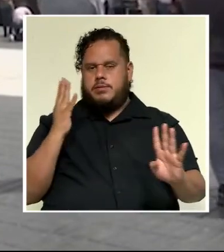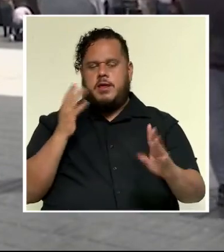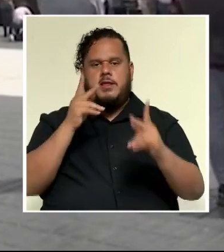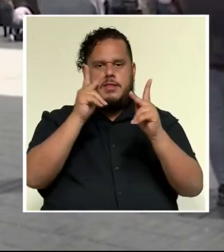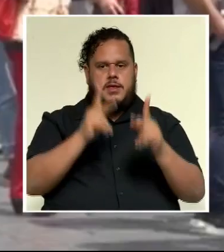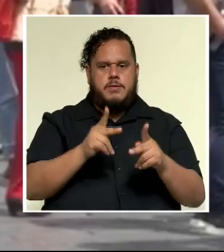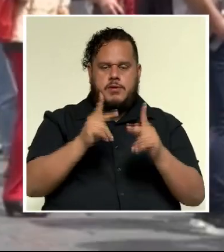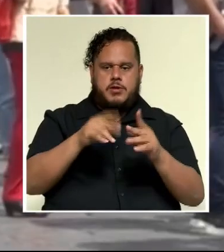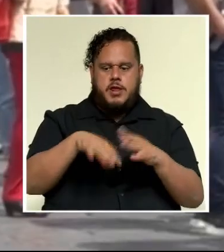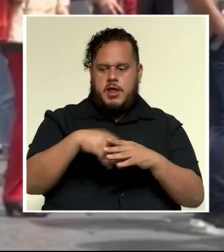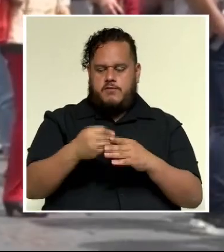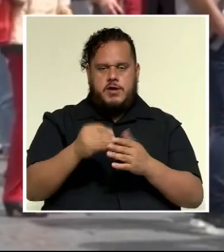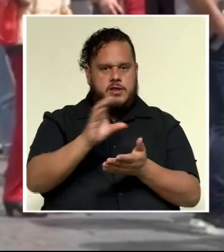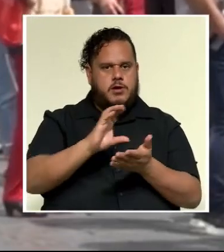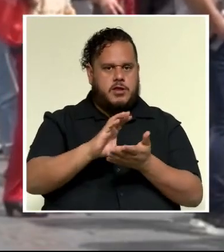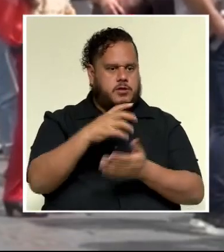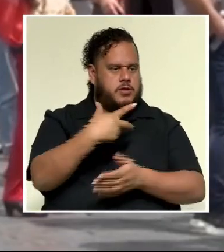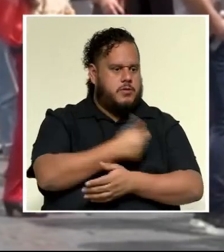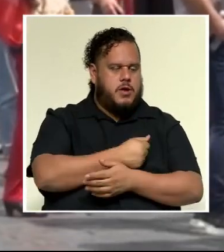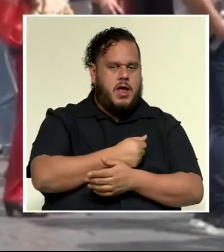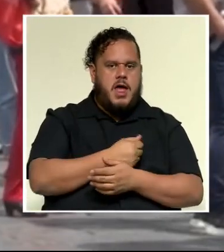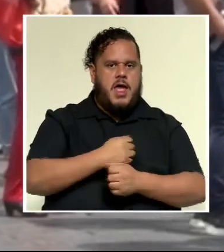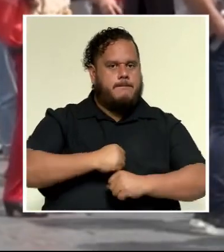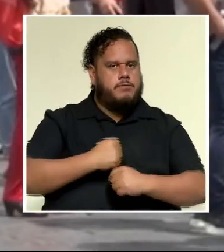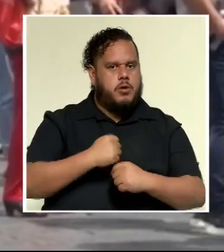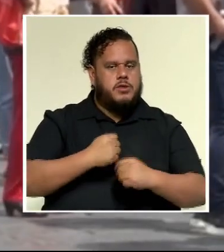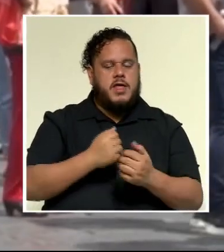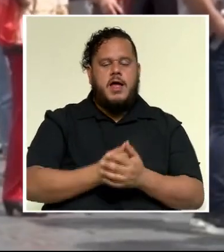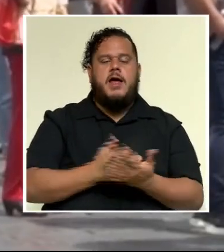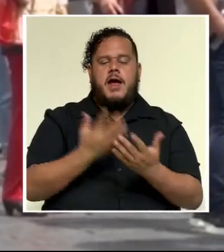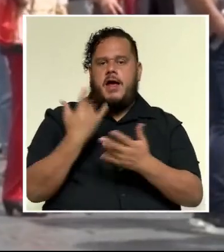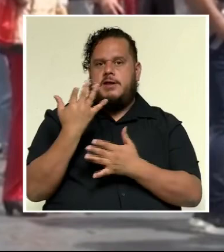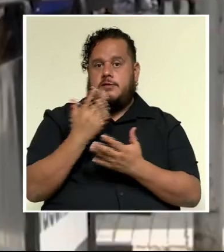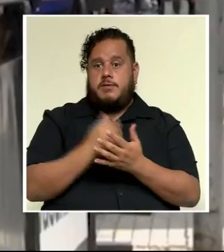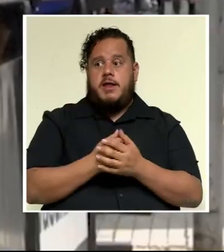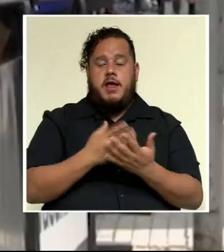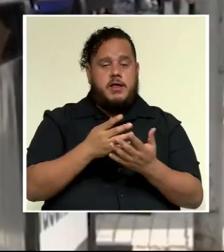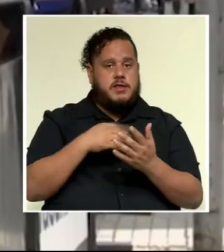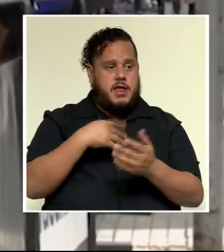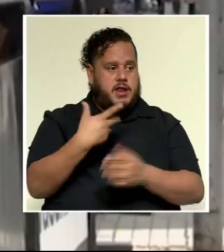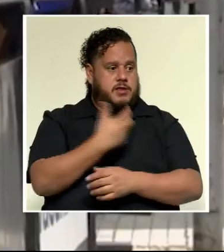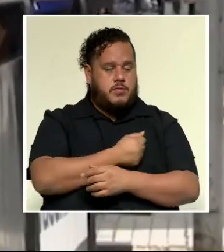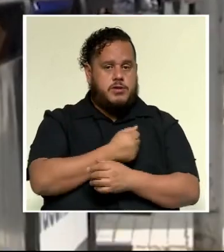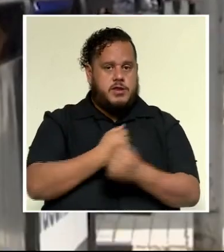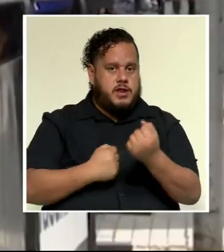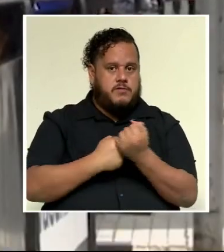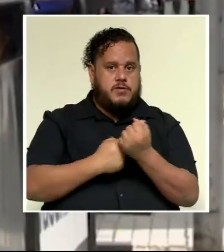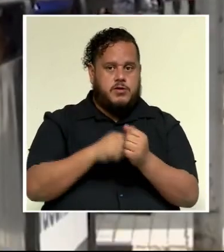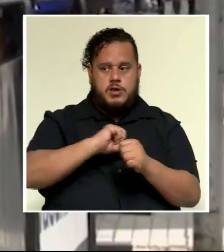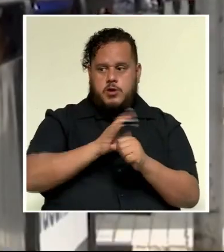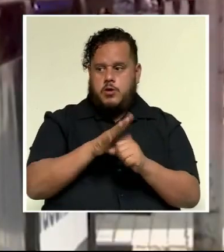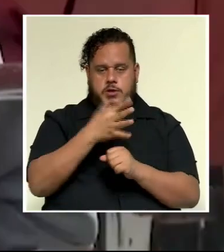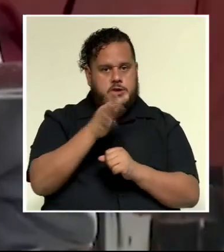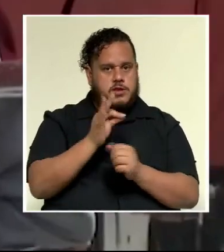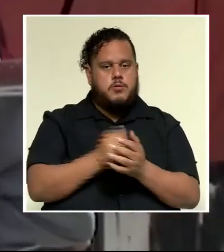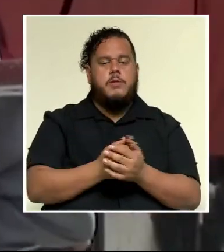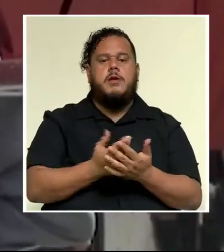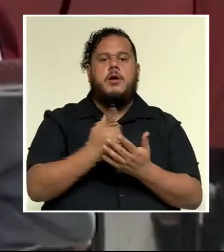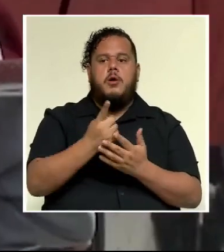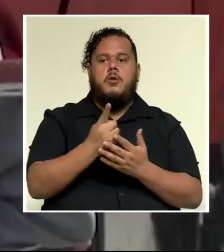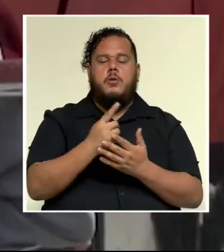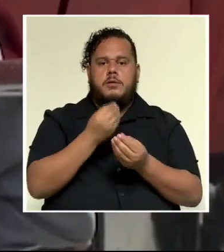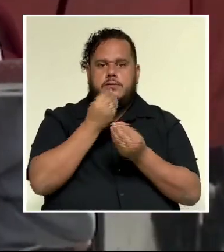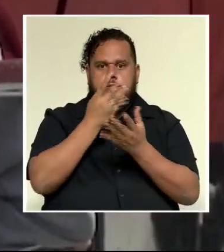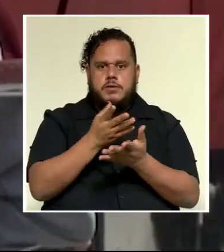personas afuera de los centros de vacunación en Bogotá, a la espera de la dosis de refuerzo de COVID-19, un día después de una declaración televisada